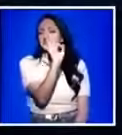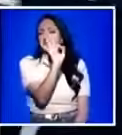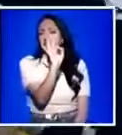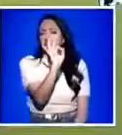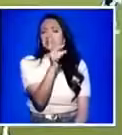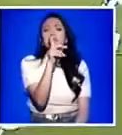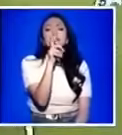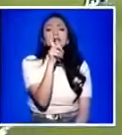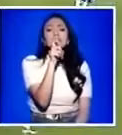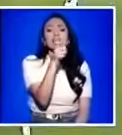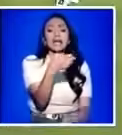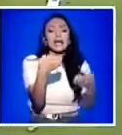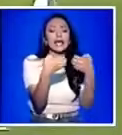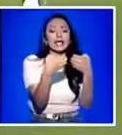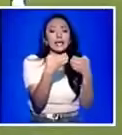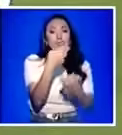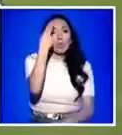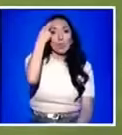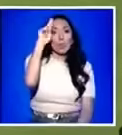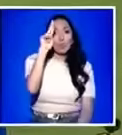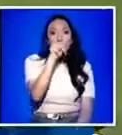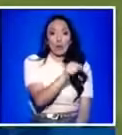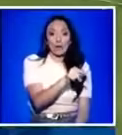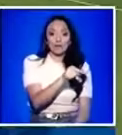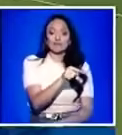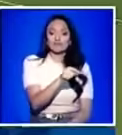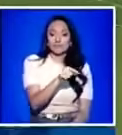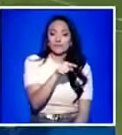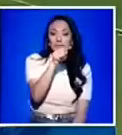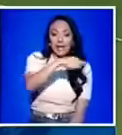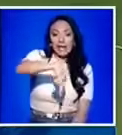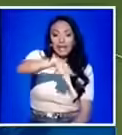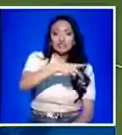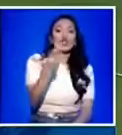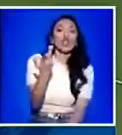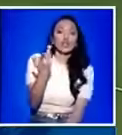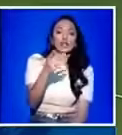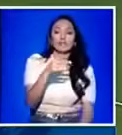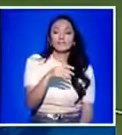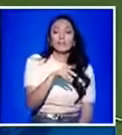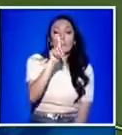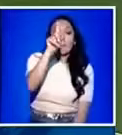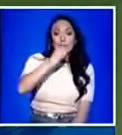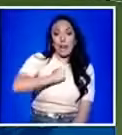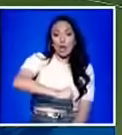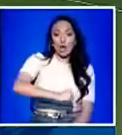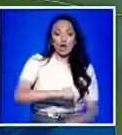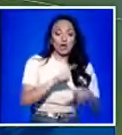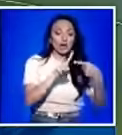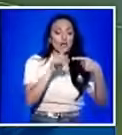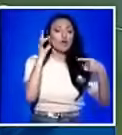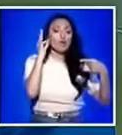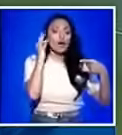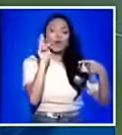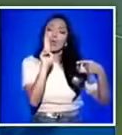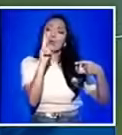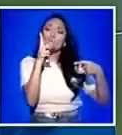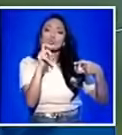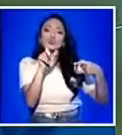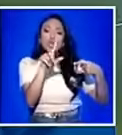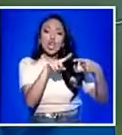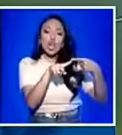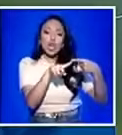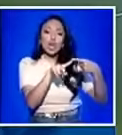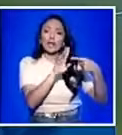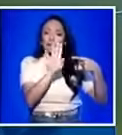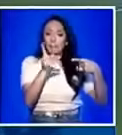al representativo de Uruguay en este certamen que se juega en Paraguay. El primer gol lo va a marcar Caprice Huichol en los primeros